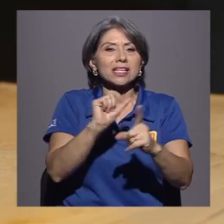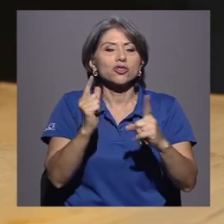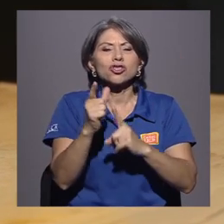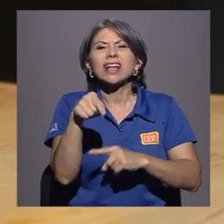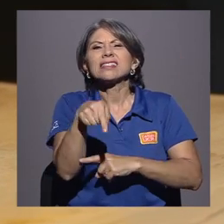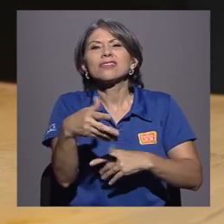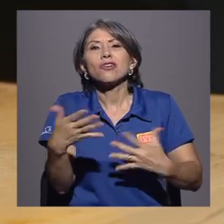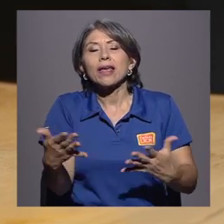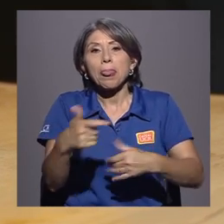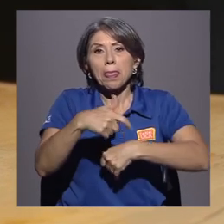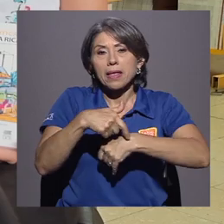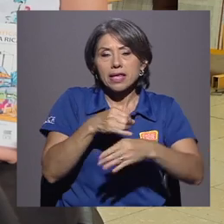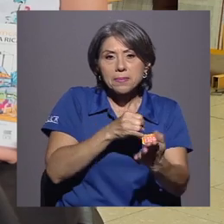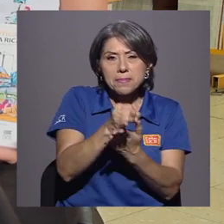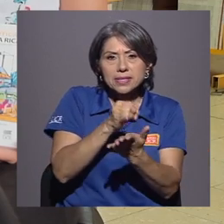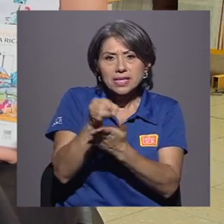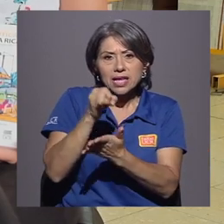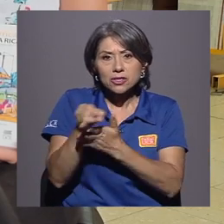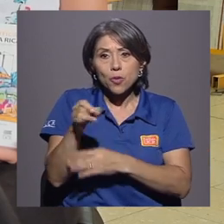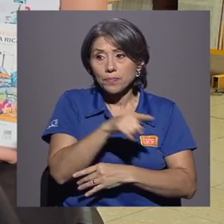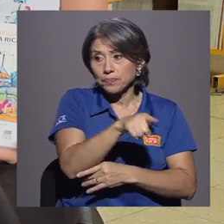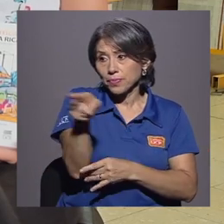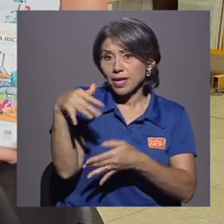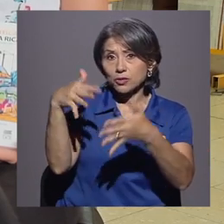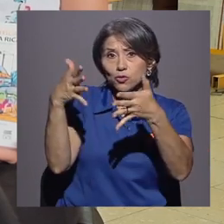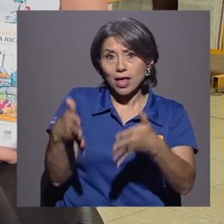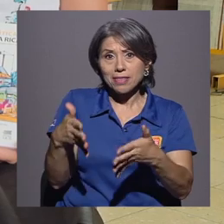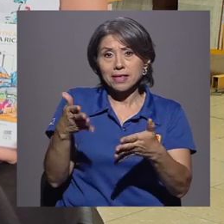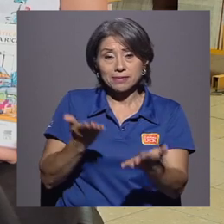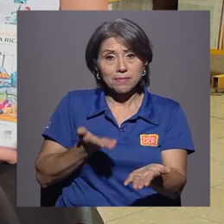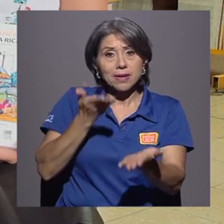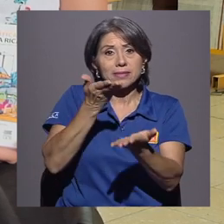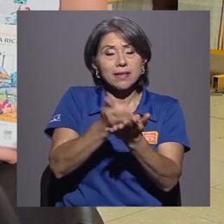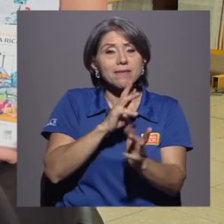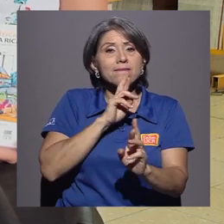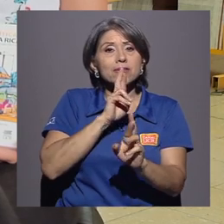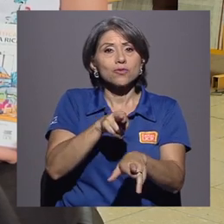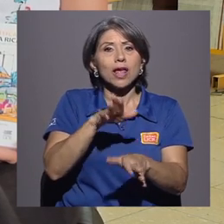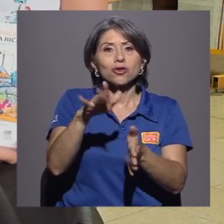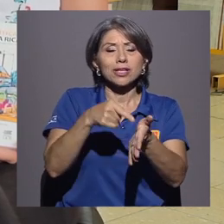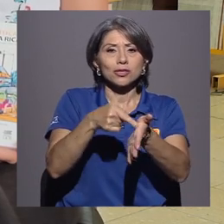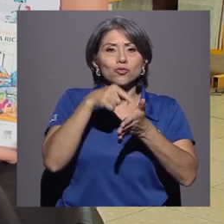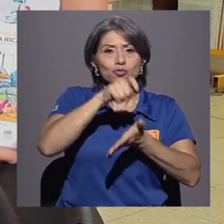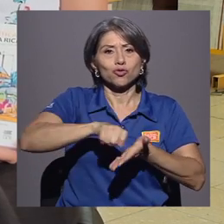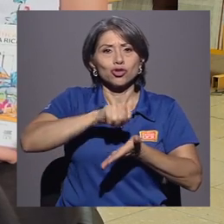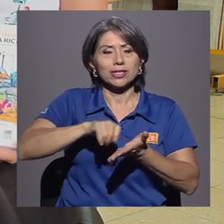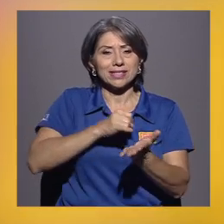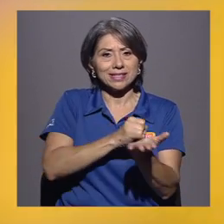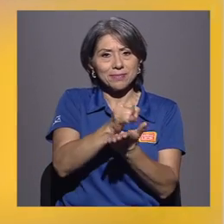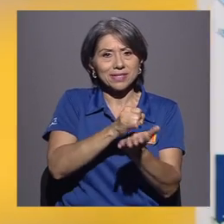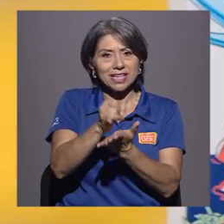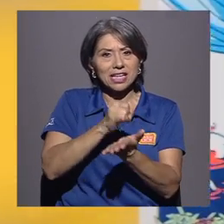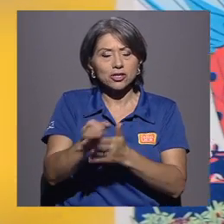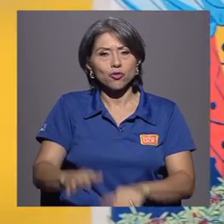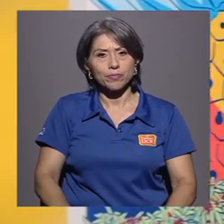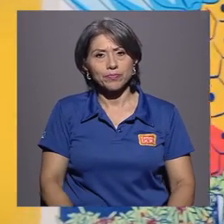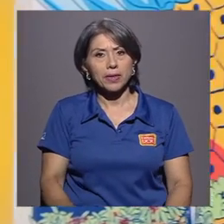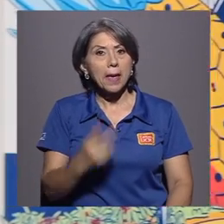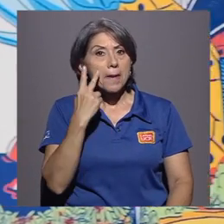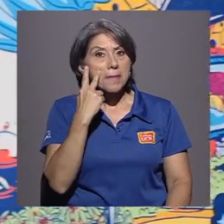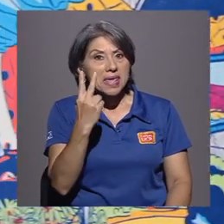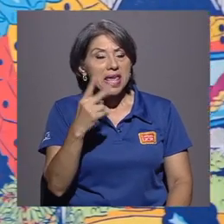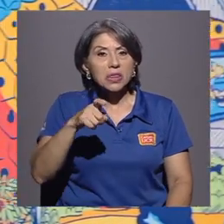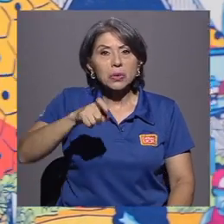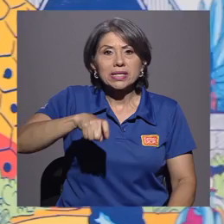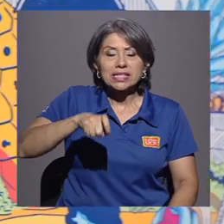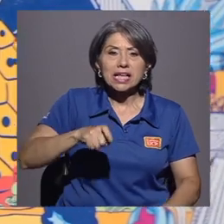investigación para que las y los estudiantes presenten resultados de sus tesis de investigación. Viendo las necesidades